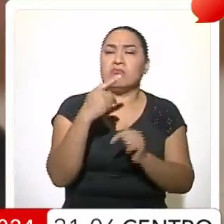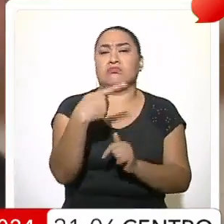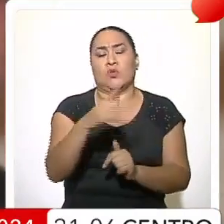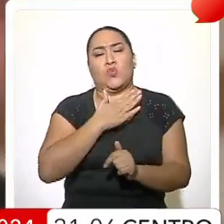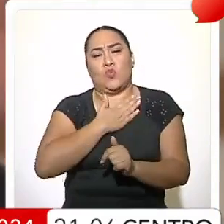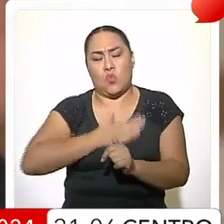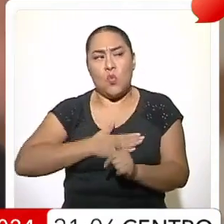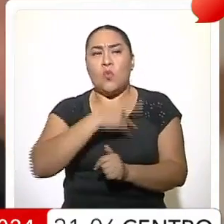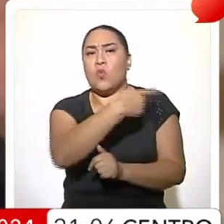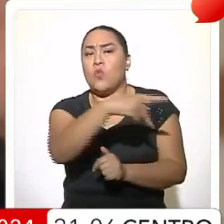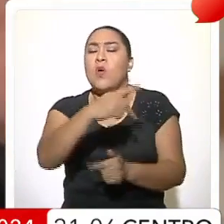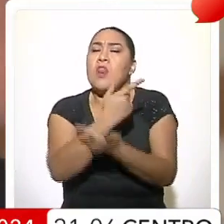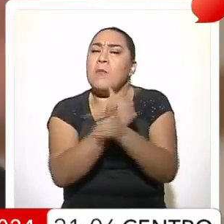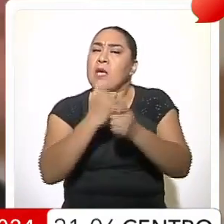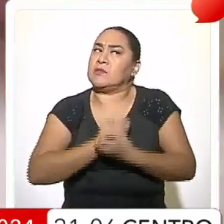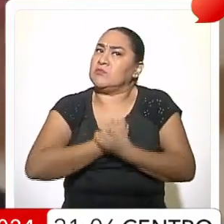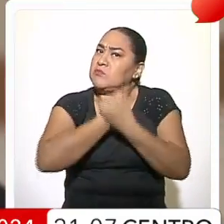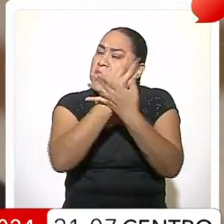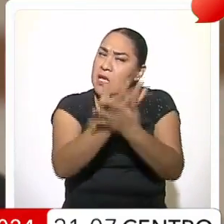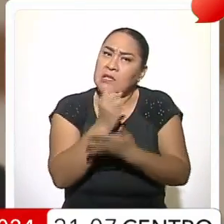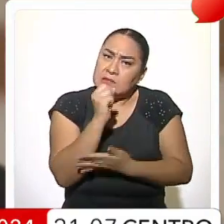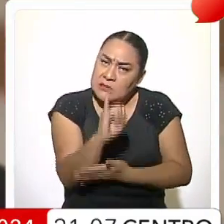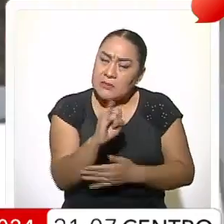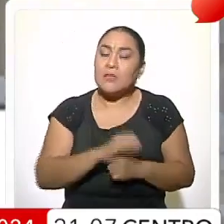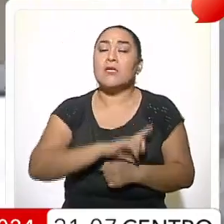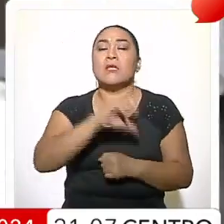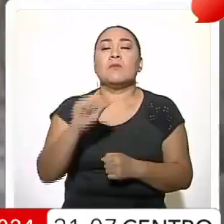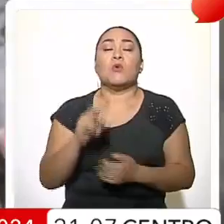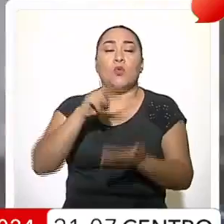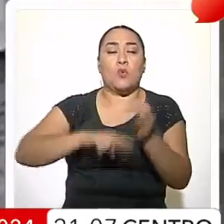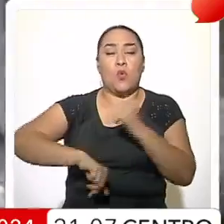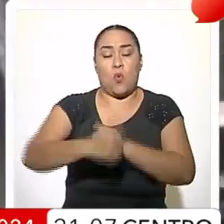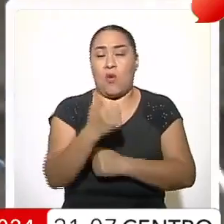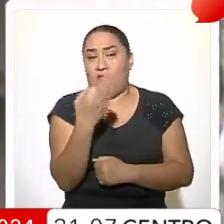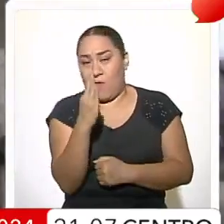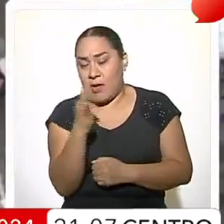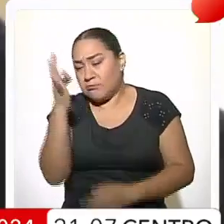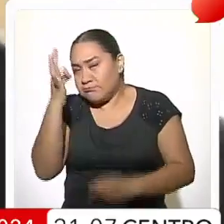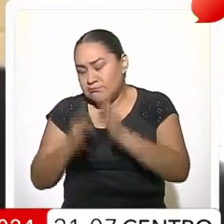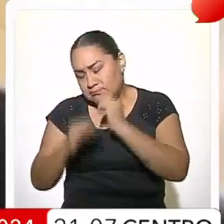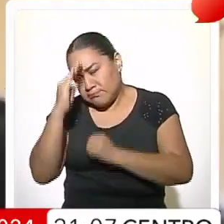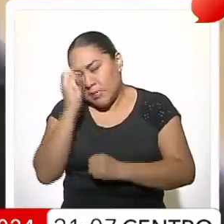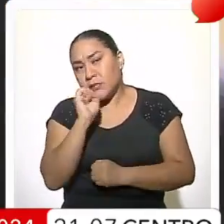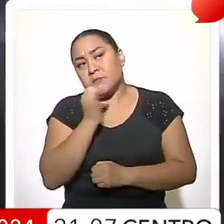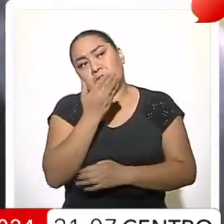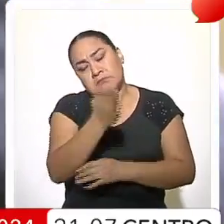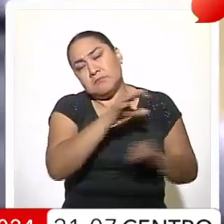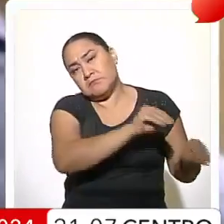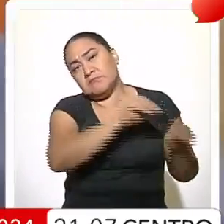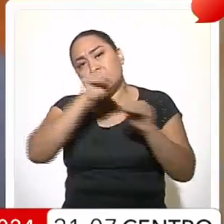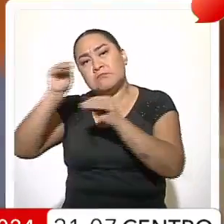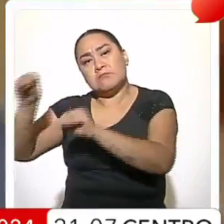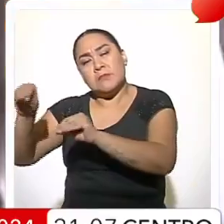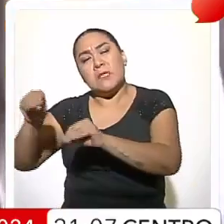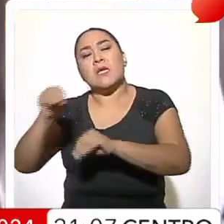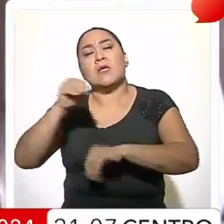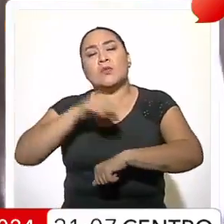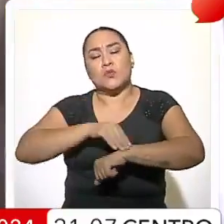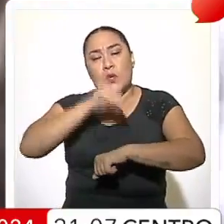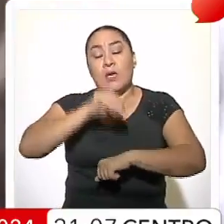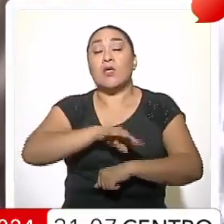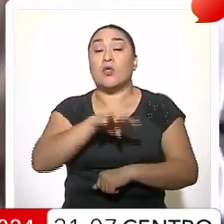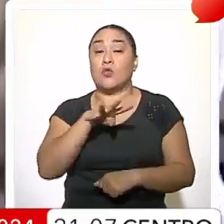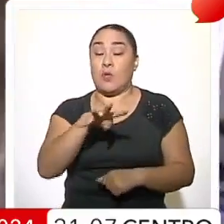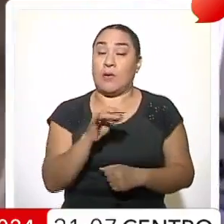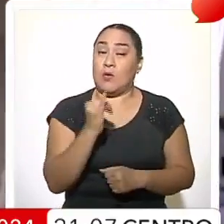la libertad de expresión. En febrero de 2011, un tribunal validó la solicitud de extradición a Suecia. El 19 de